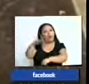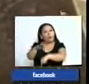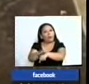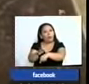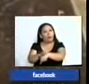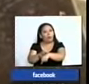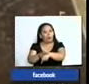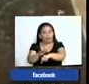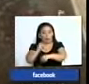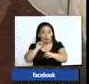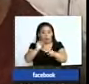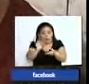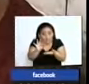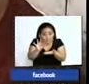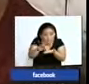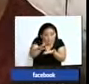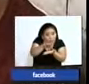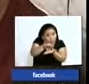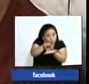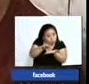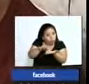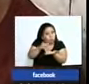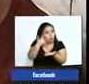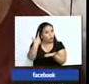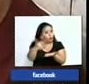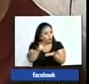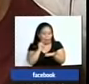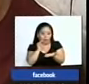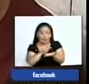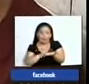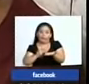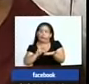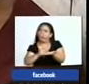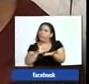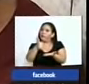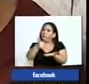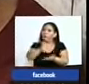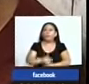el sistema de piezas que tiene, que es completo en cronómetros.